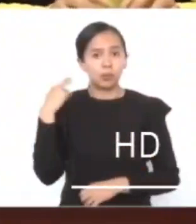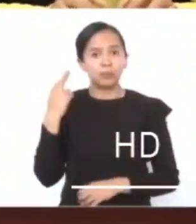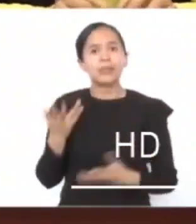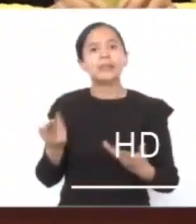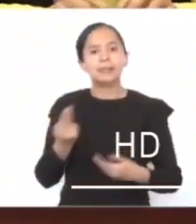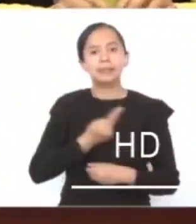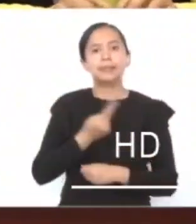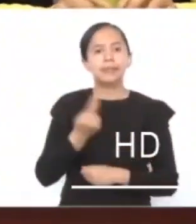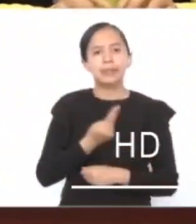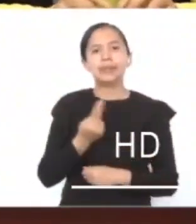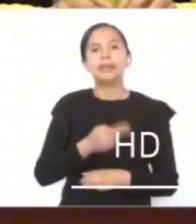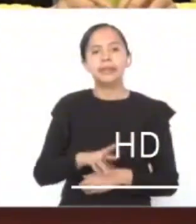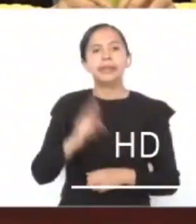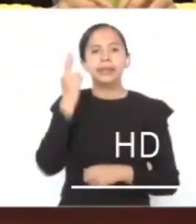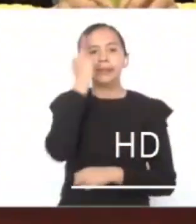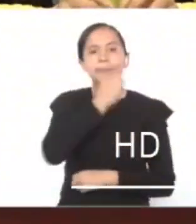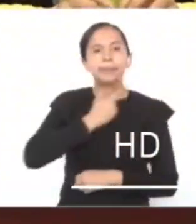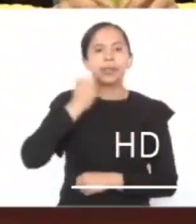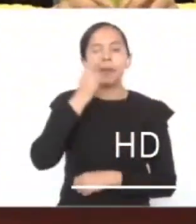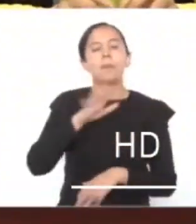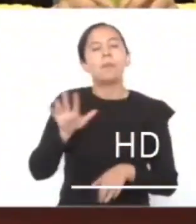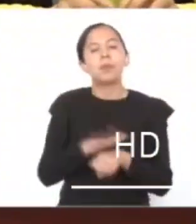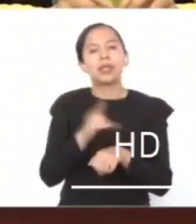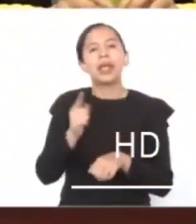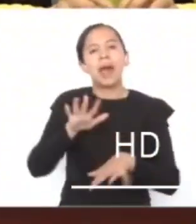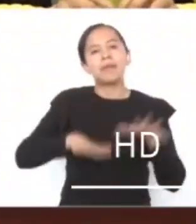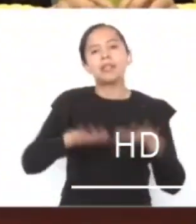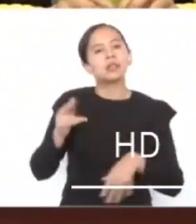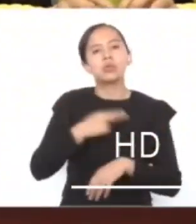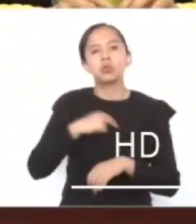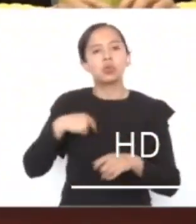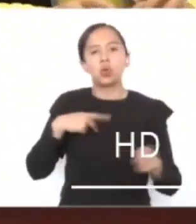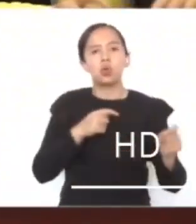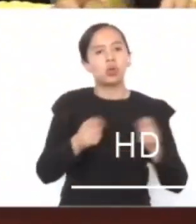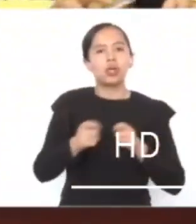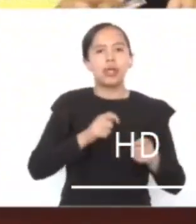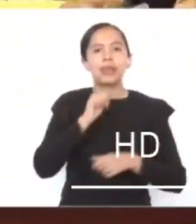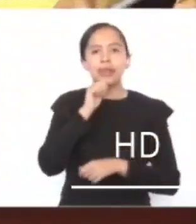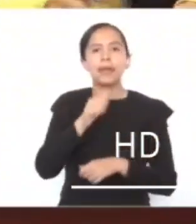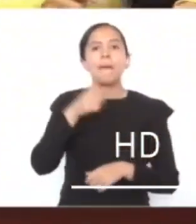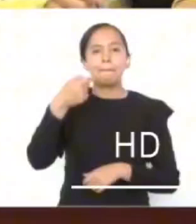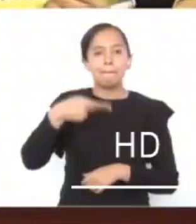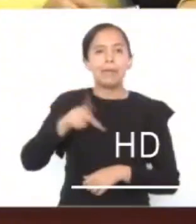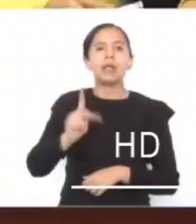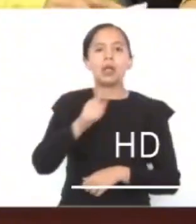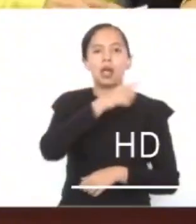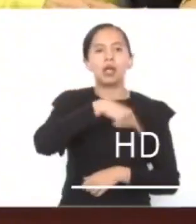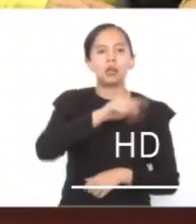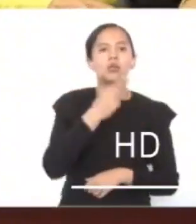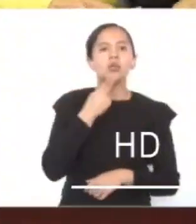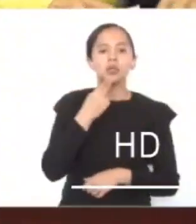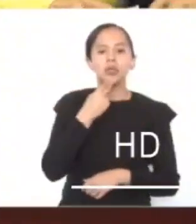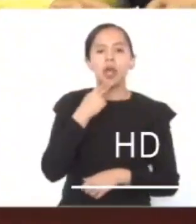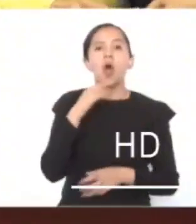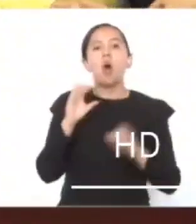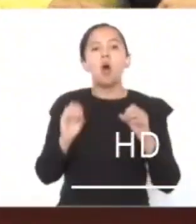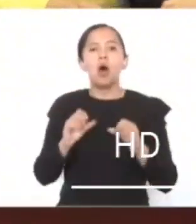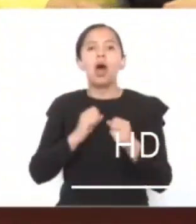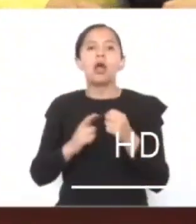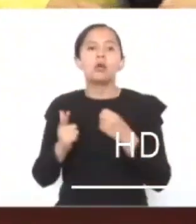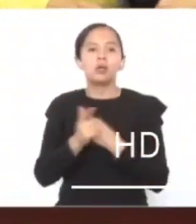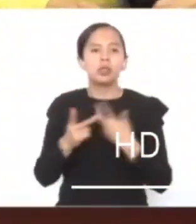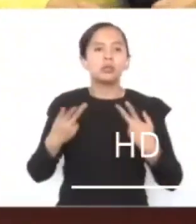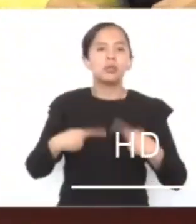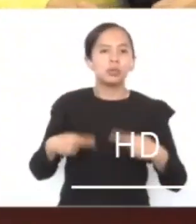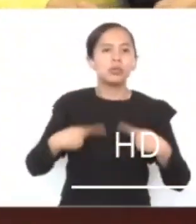de servicios de los que nosotros no controlamos, pero que sabemos que están ahí afuera, o también gente que confunde el